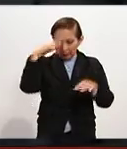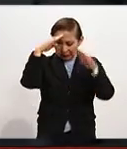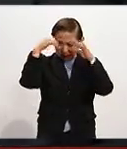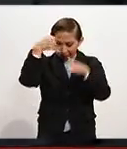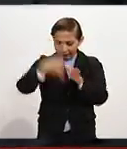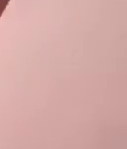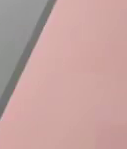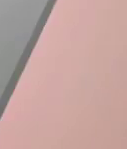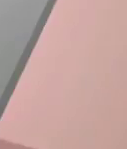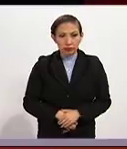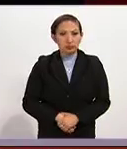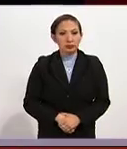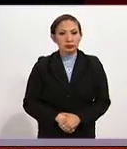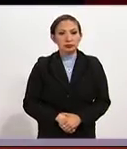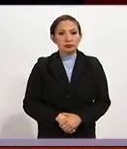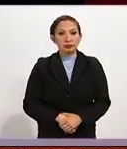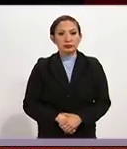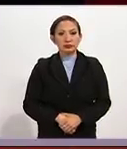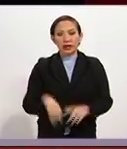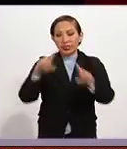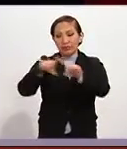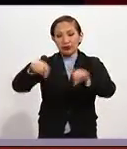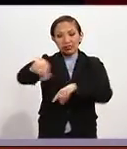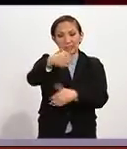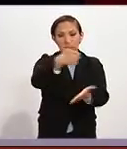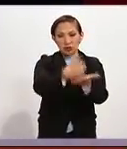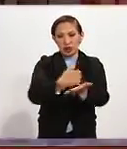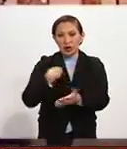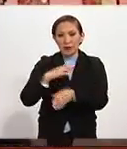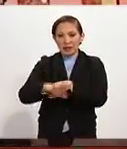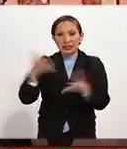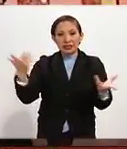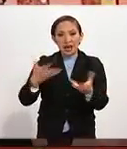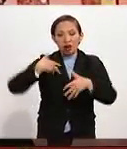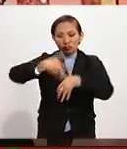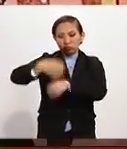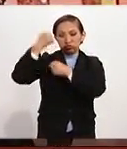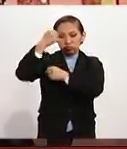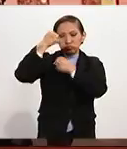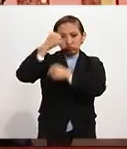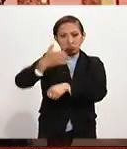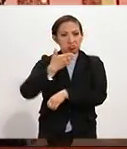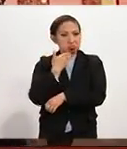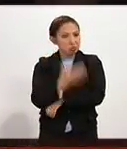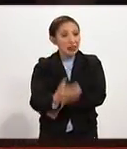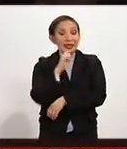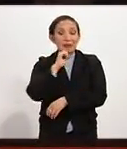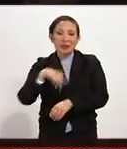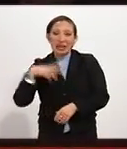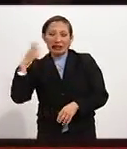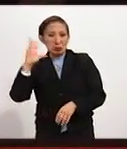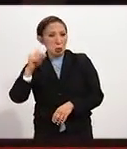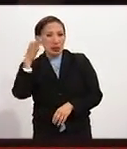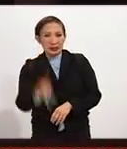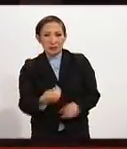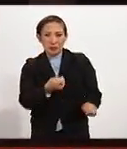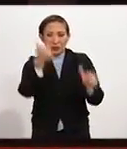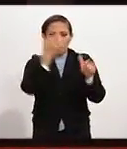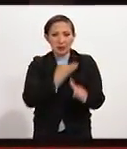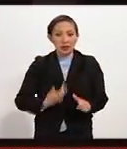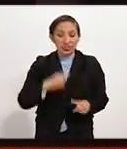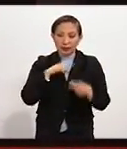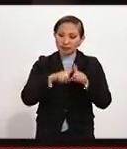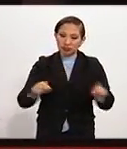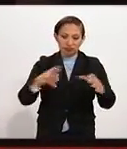reflexión. En distintas ciudades de Brasil se realizaron manifestaciones en favor y también en contra de Rousseff, así de